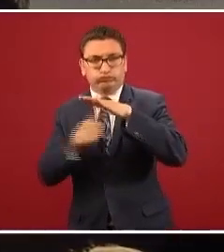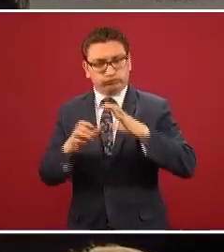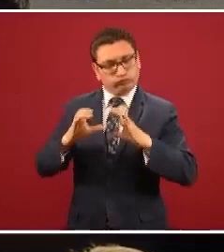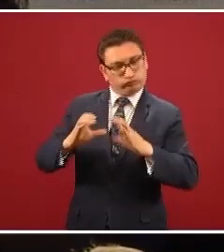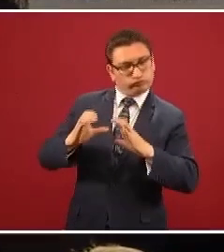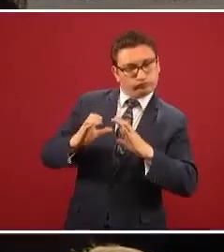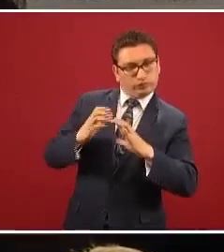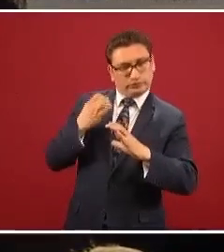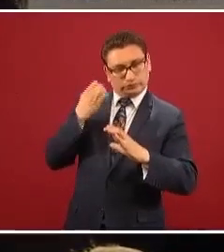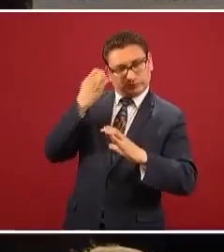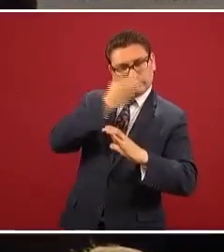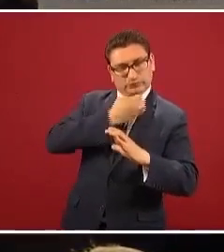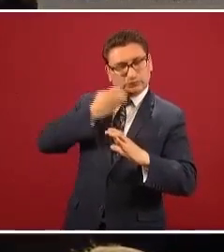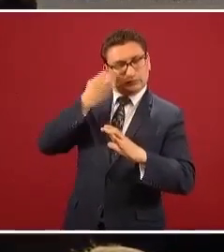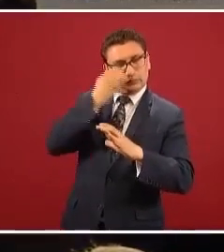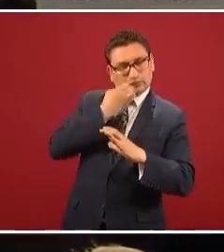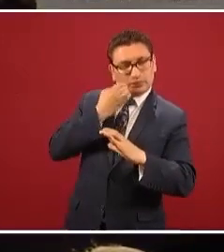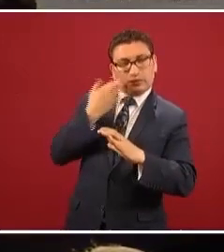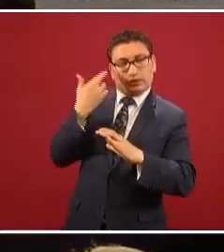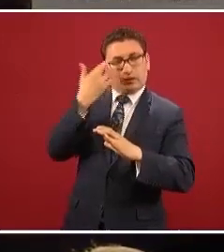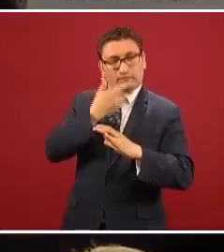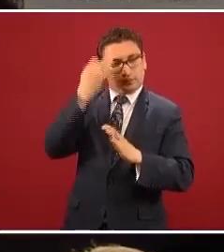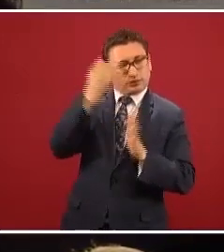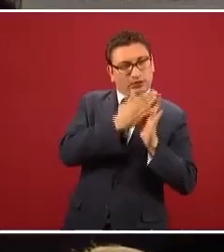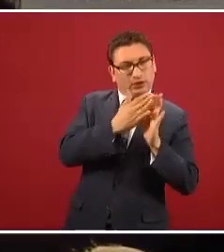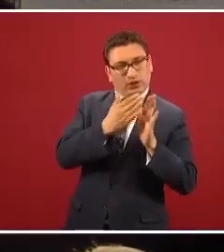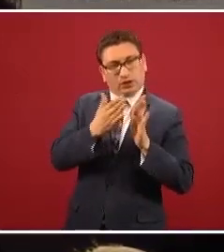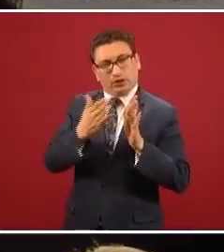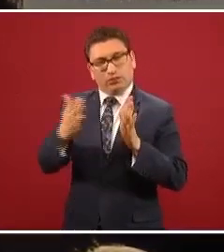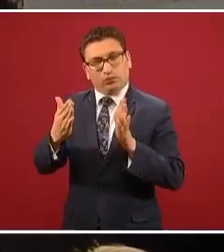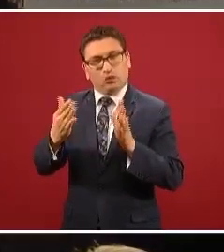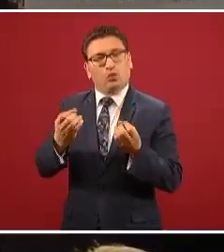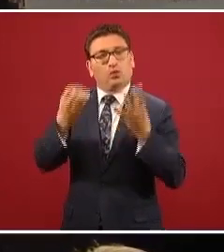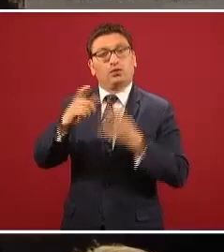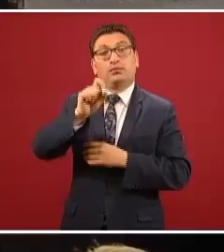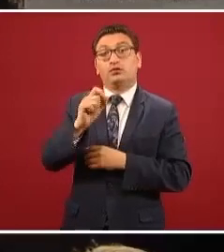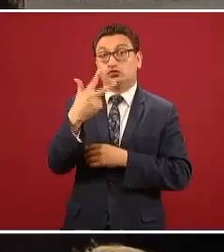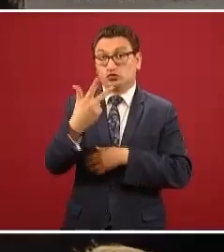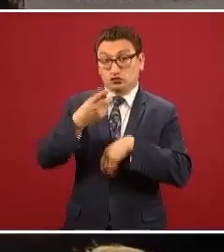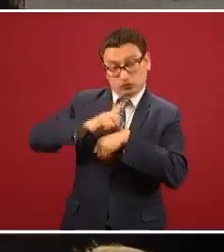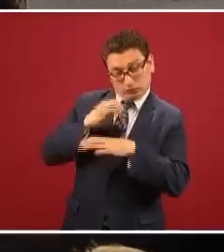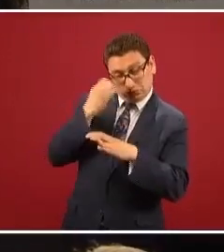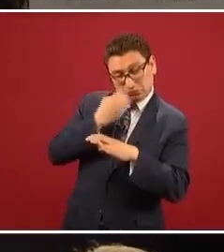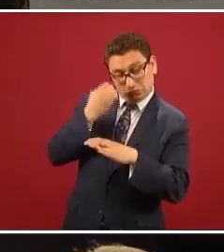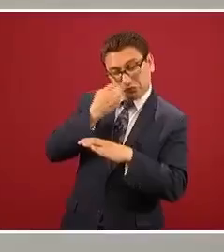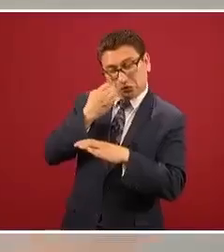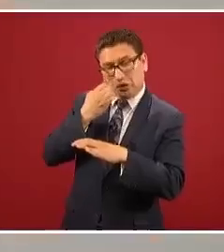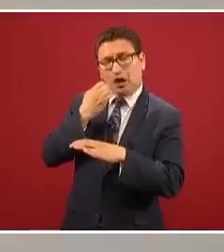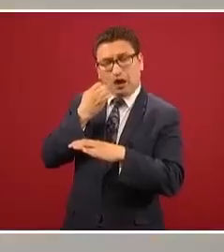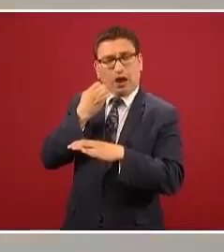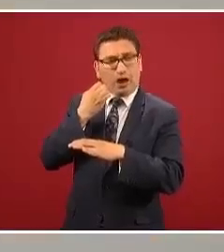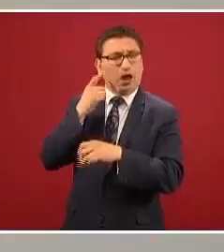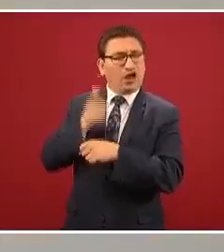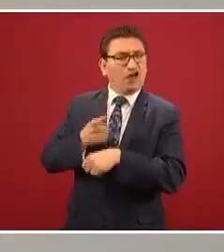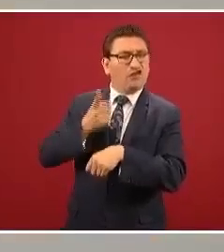que han pasado 2 periodos de incubación, que para esta enfermedad son 28 días, uno puede estar tranquilo de